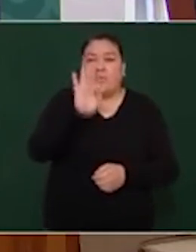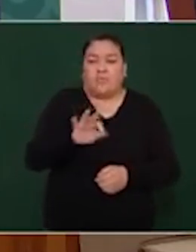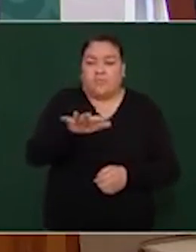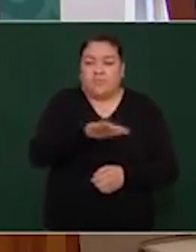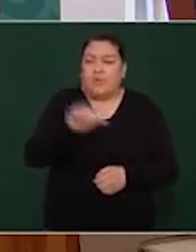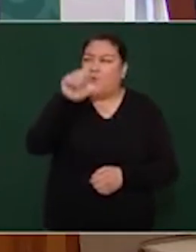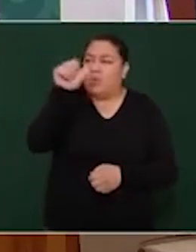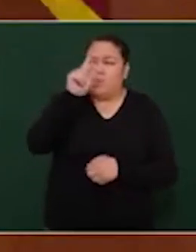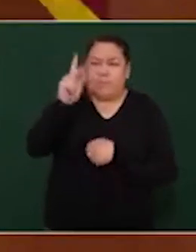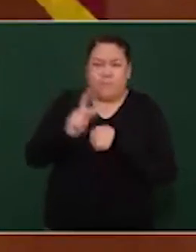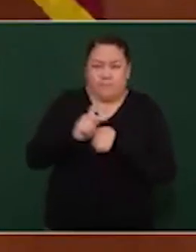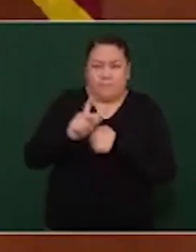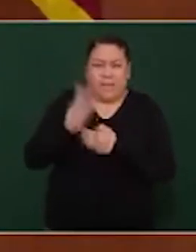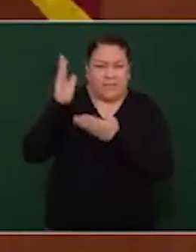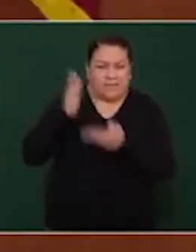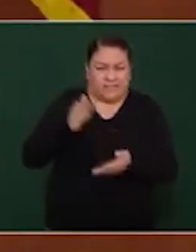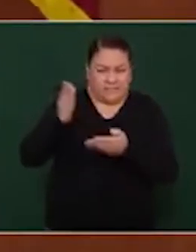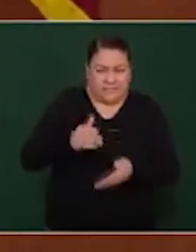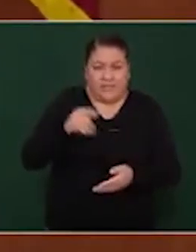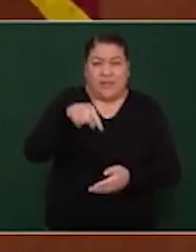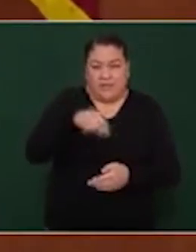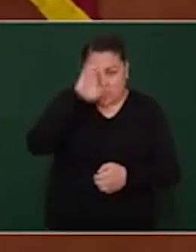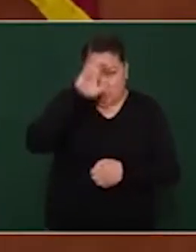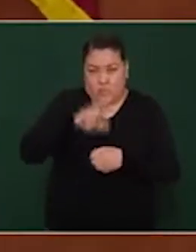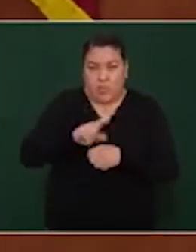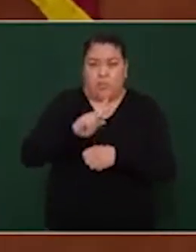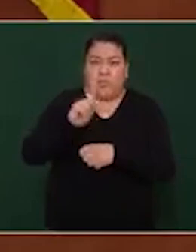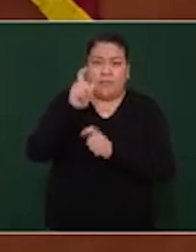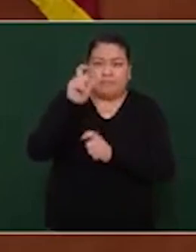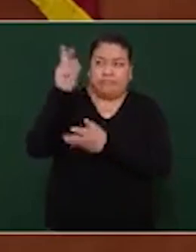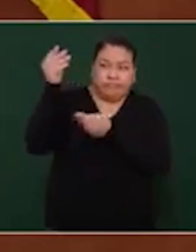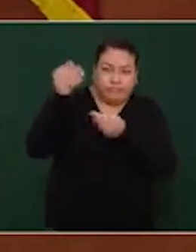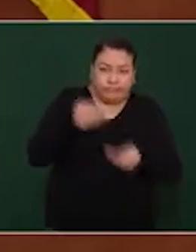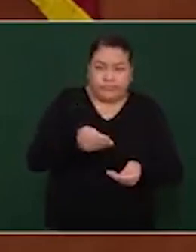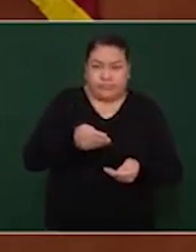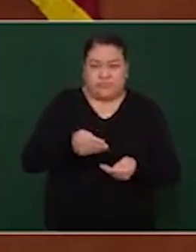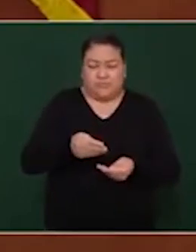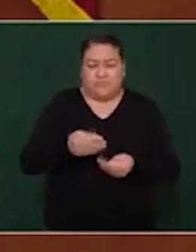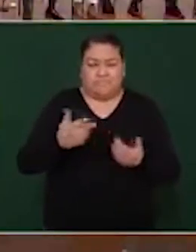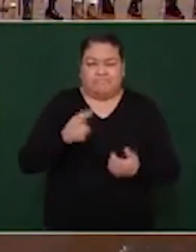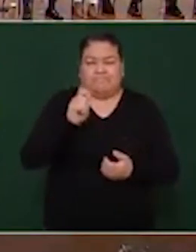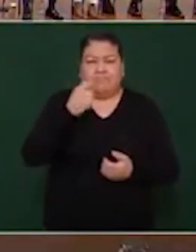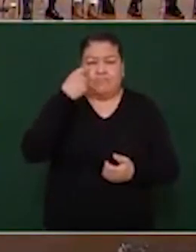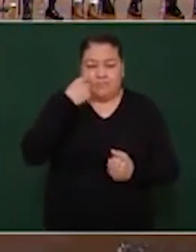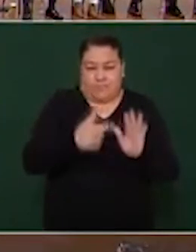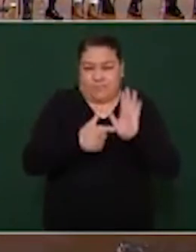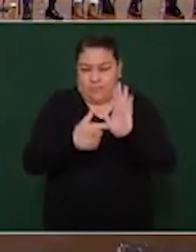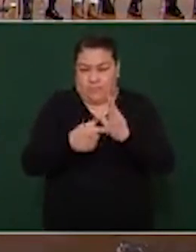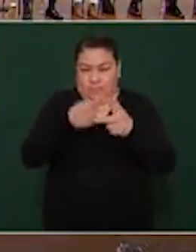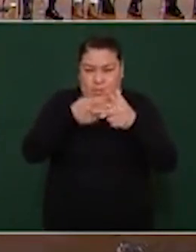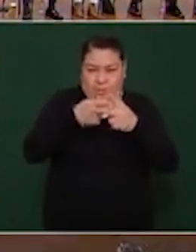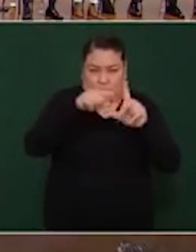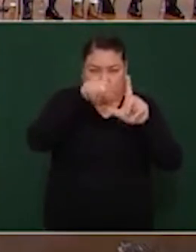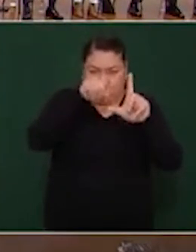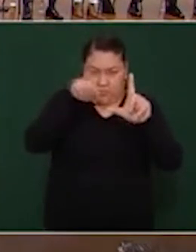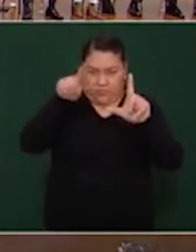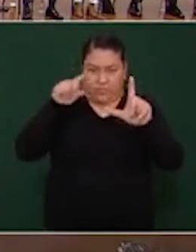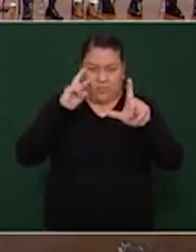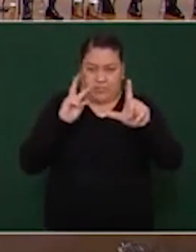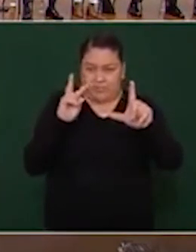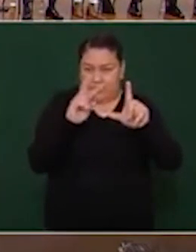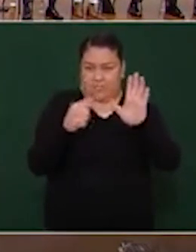de otros países, fundamentalmente de Europa. Siguiente. Para ilustrar lo anterior, aquí se puede ver esta gráfica que